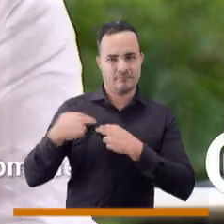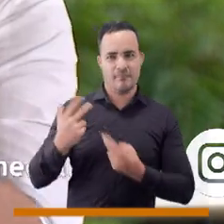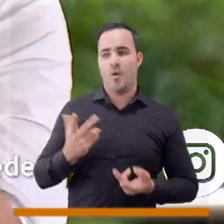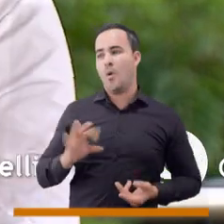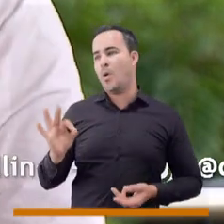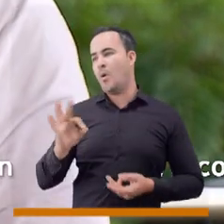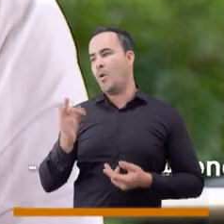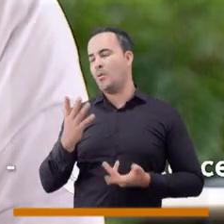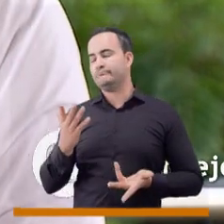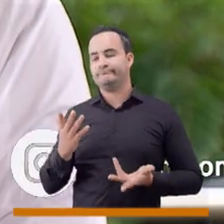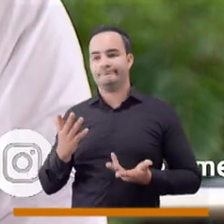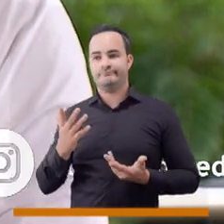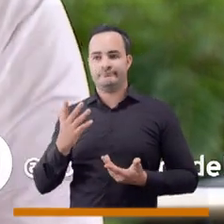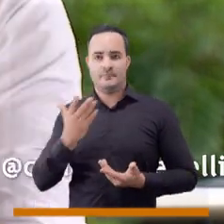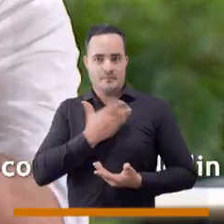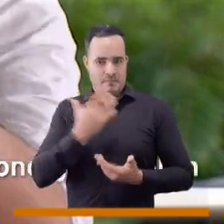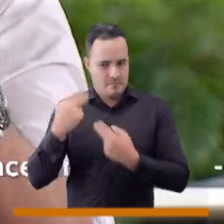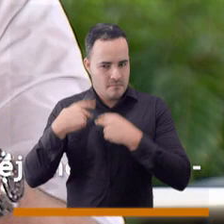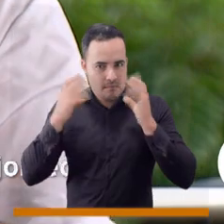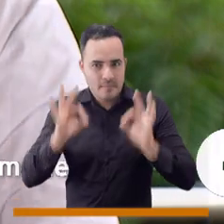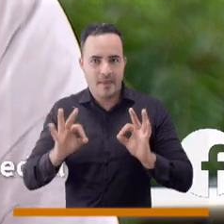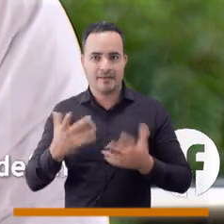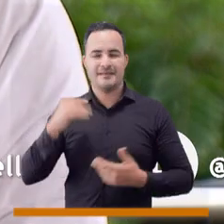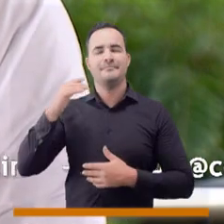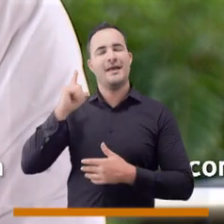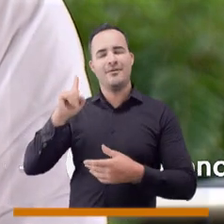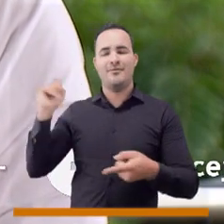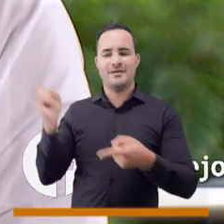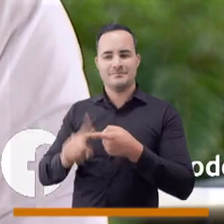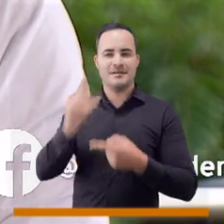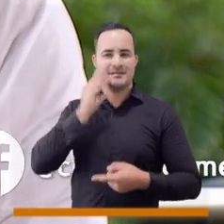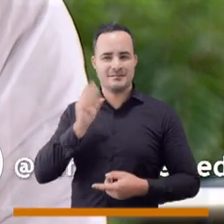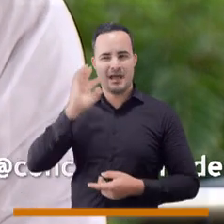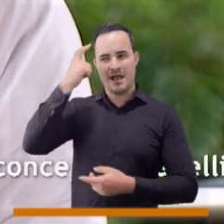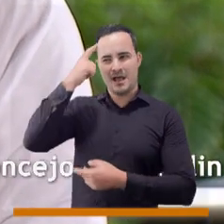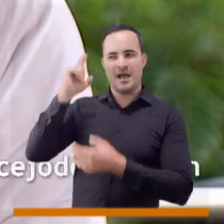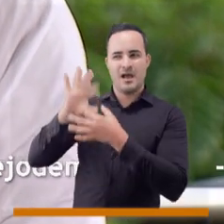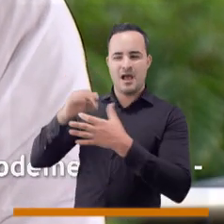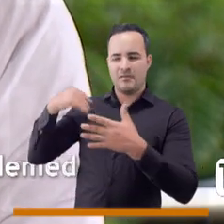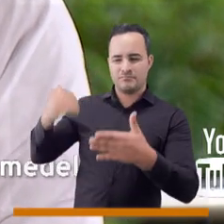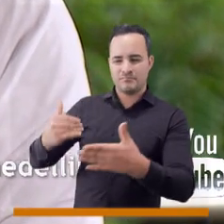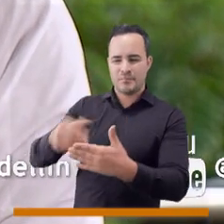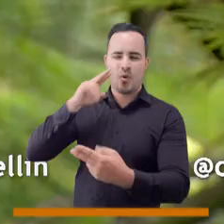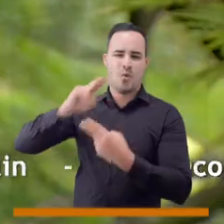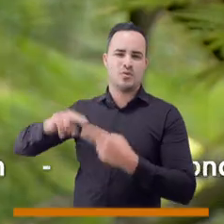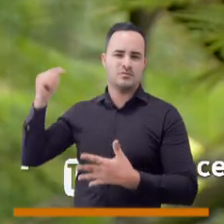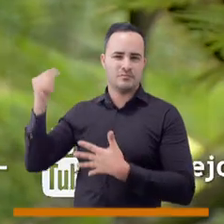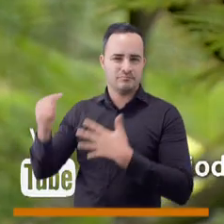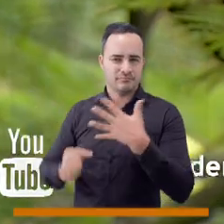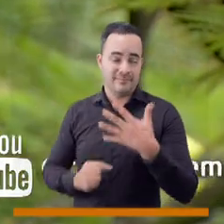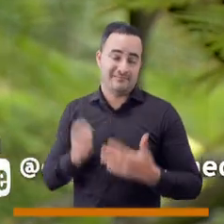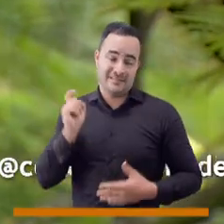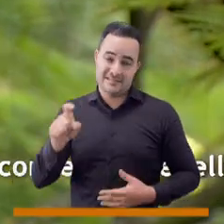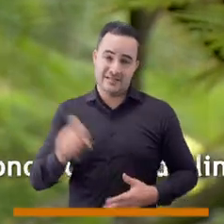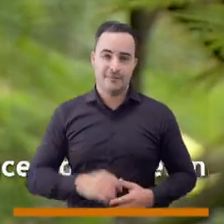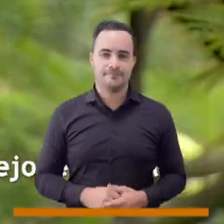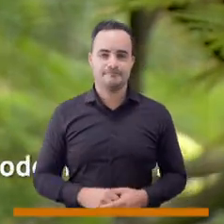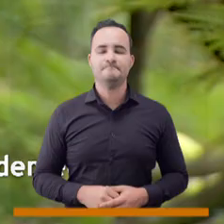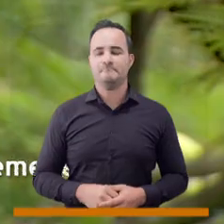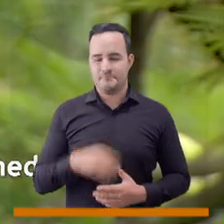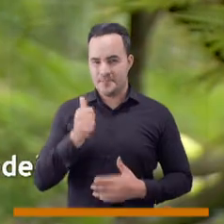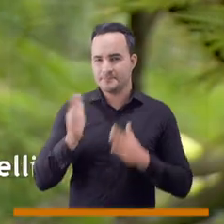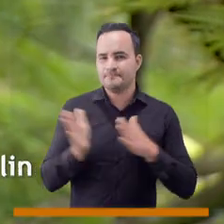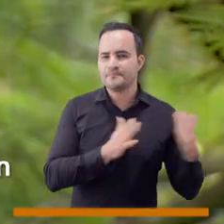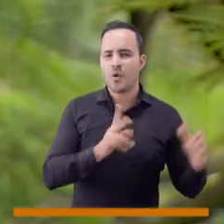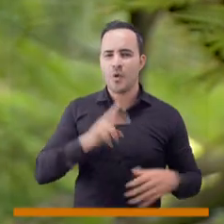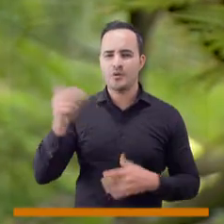academia, que haya pasado por el sector empresarial y que conozca muy bien cómo se maneja el sector público. Muy bien, ahora les quiero invitar a que hablemos de ese